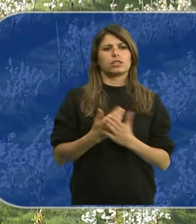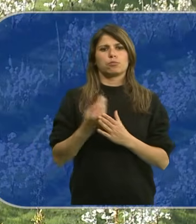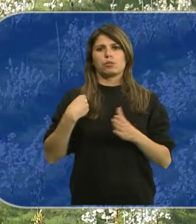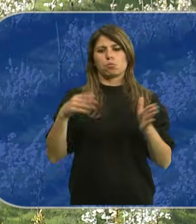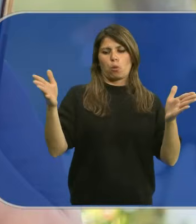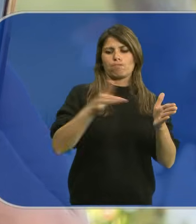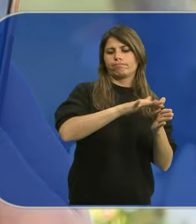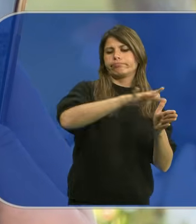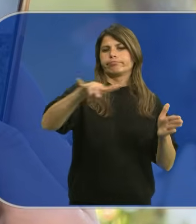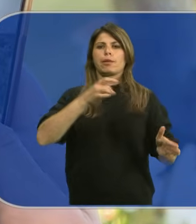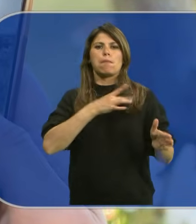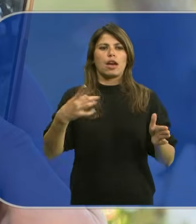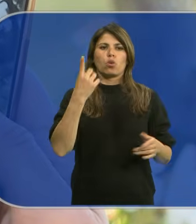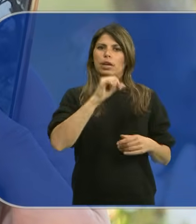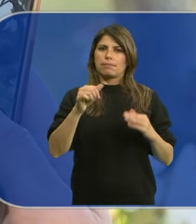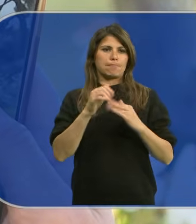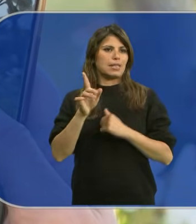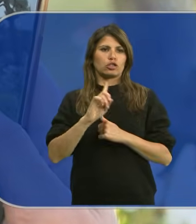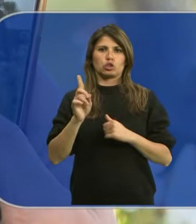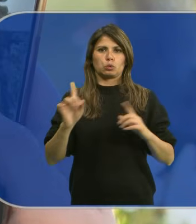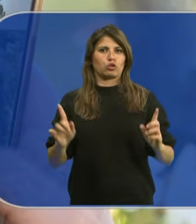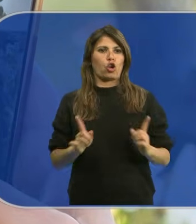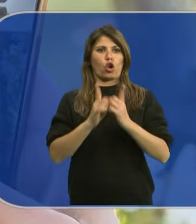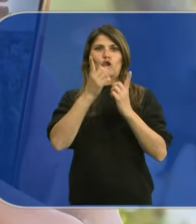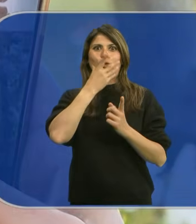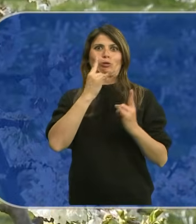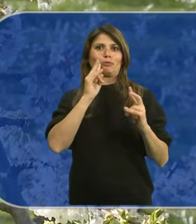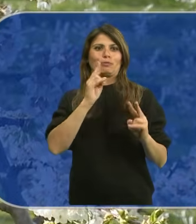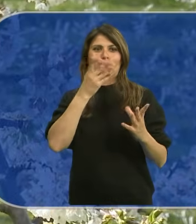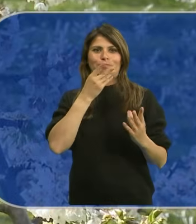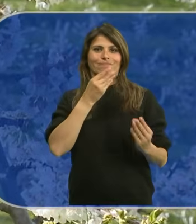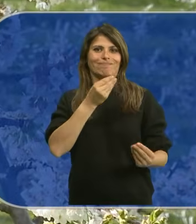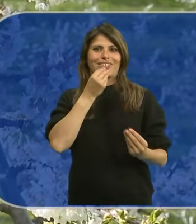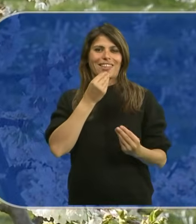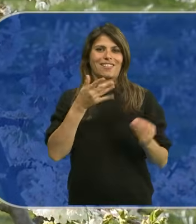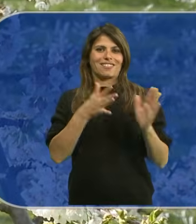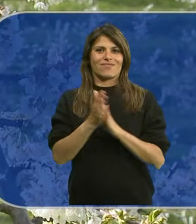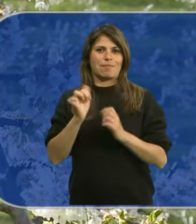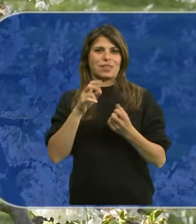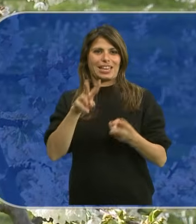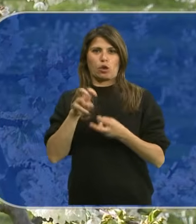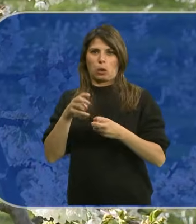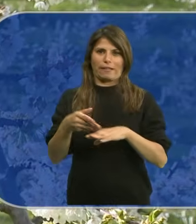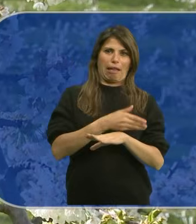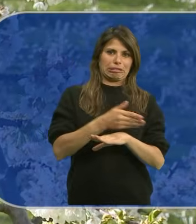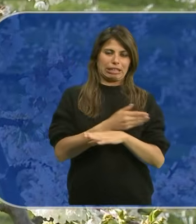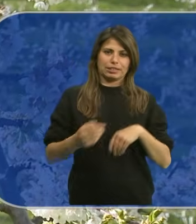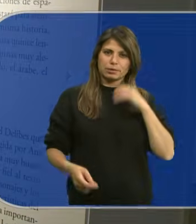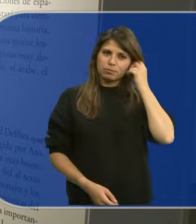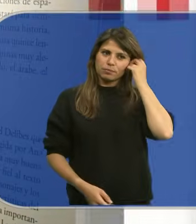de blanco no durará más de una semana, un breve lapso de belleza que anticipa la llegada de la campaña de recogida.